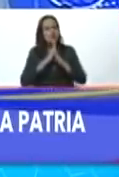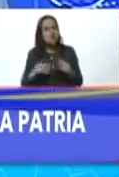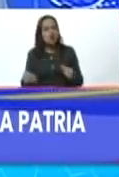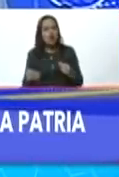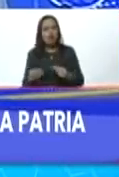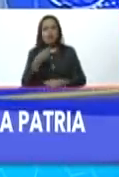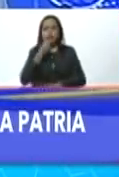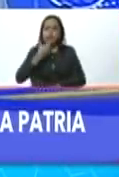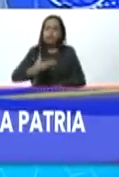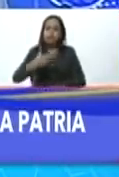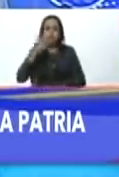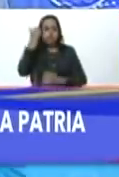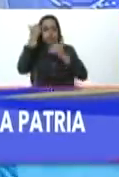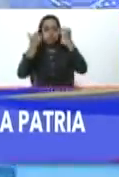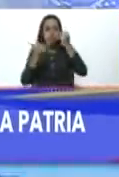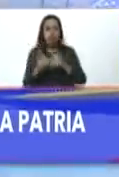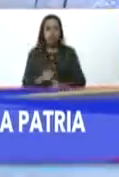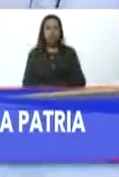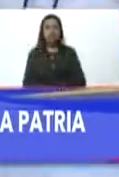extraordinarias.